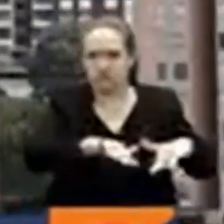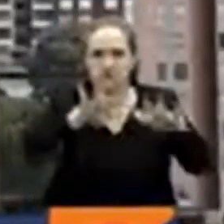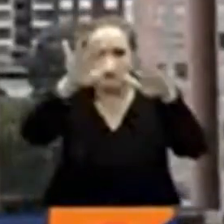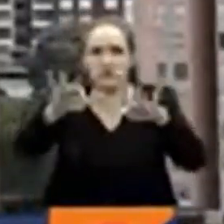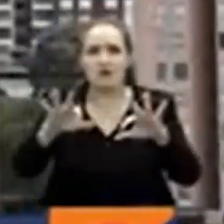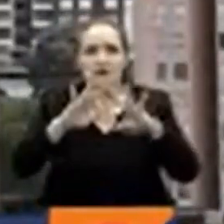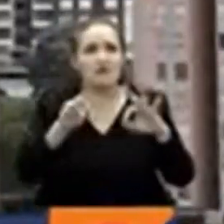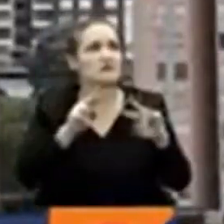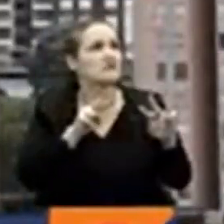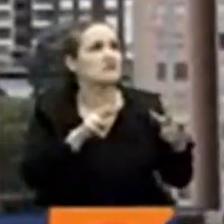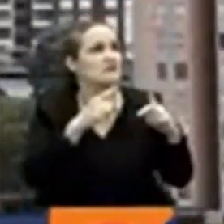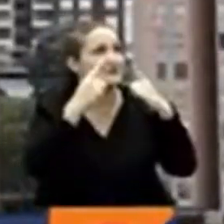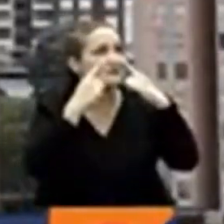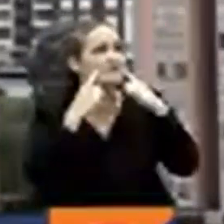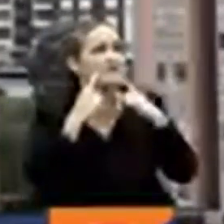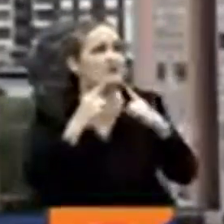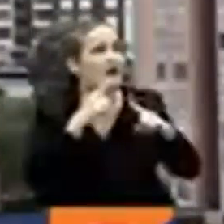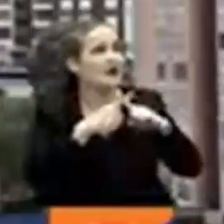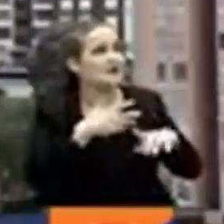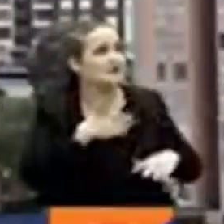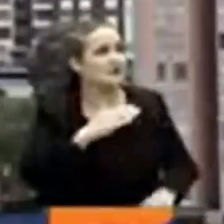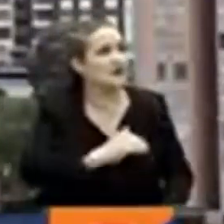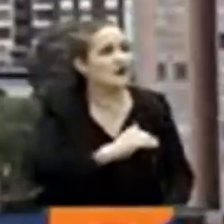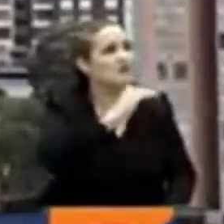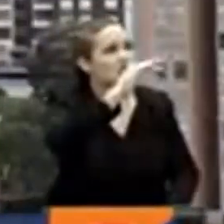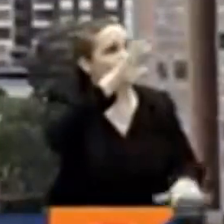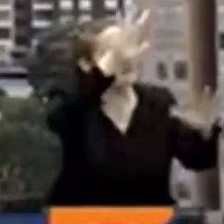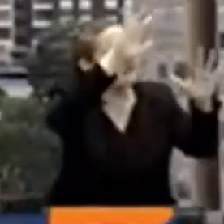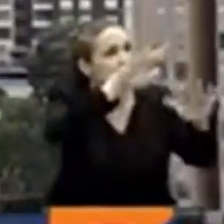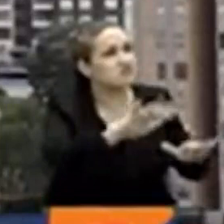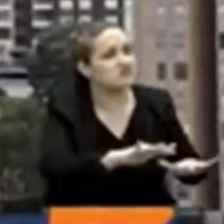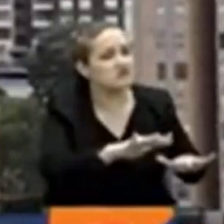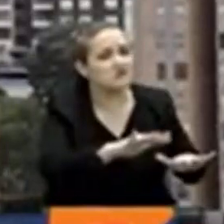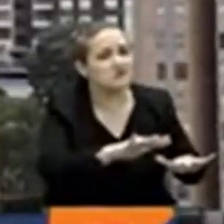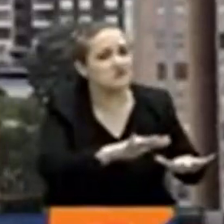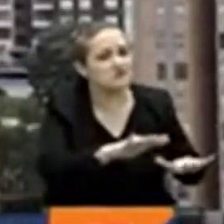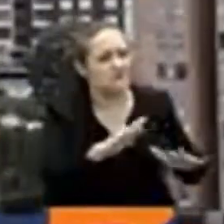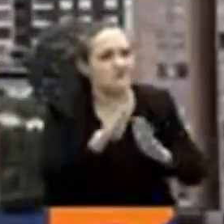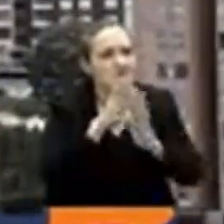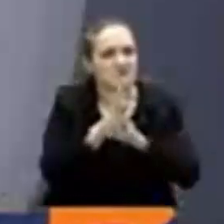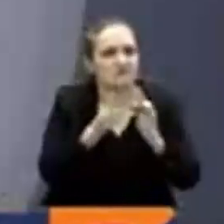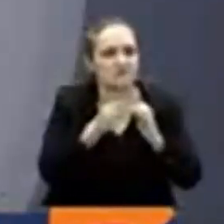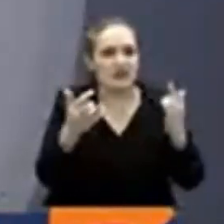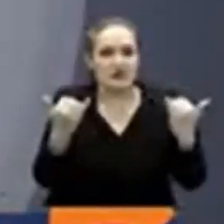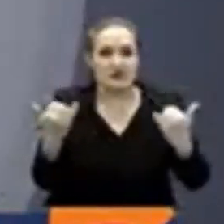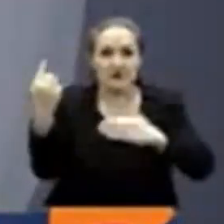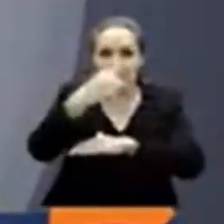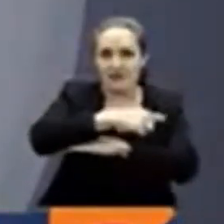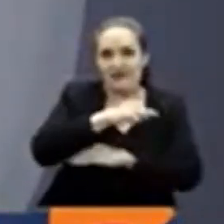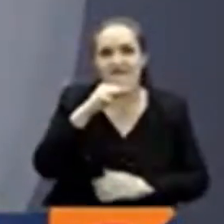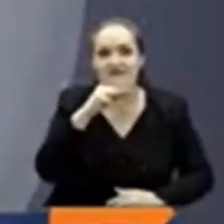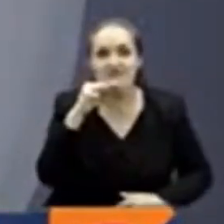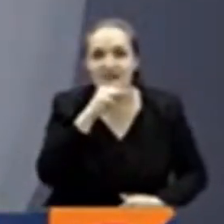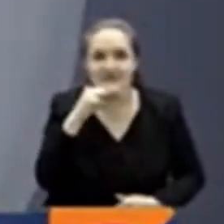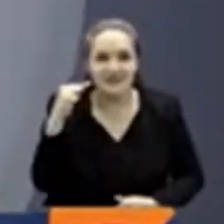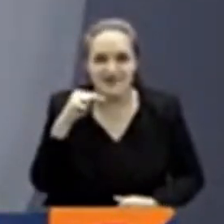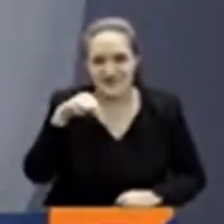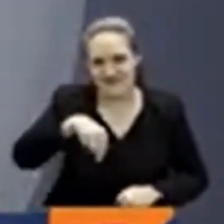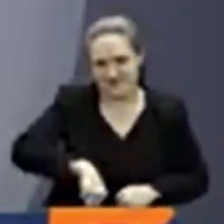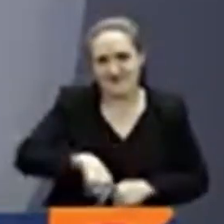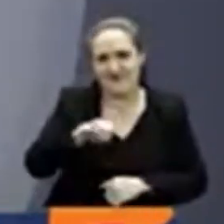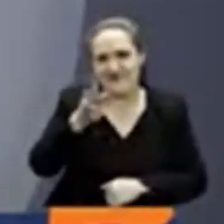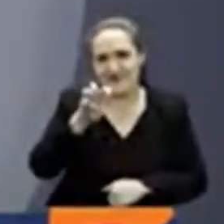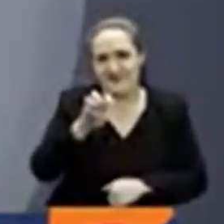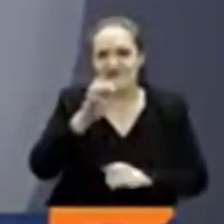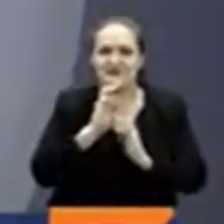entre lágrimas de la que era su casa. De esta historia vamos a hablar en esta emisión de Festivo en RTVC Noticias. Los dejamos